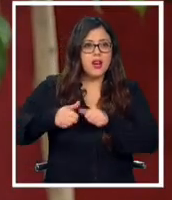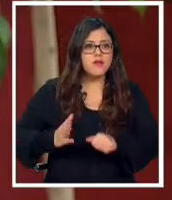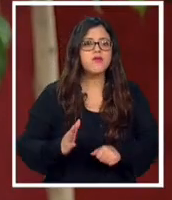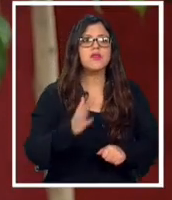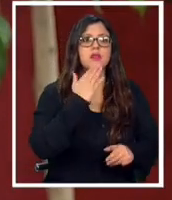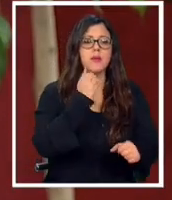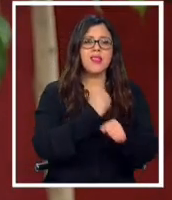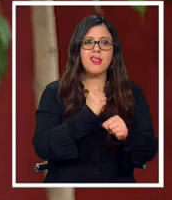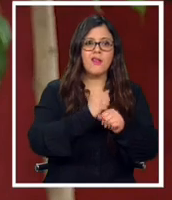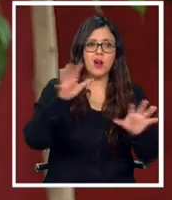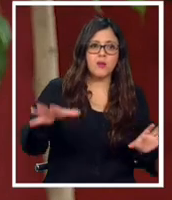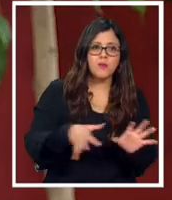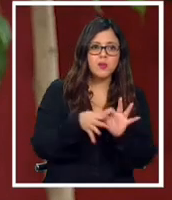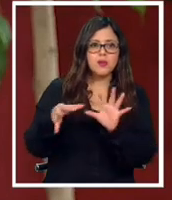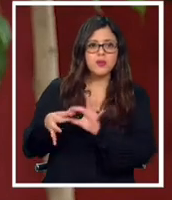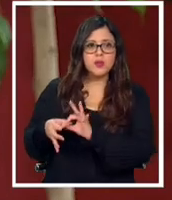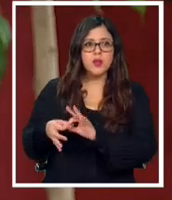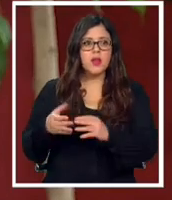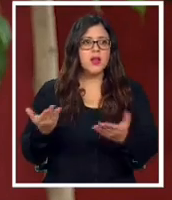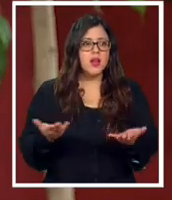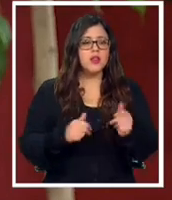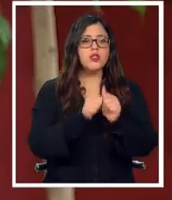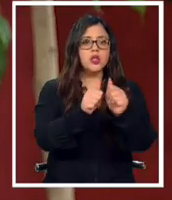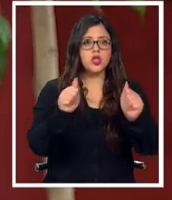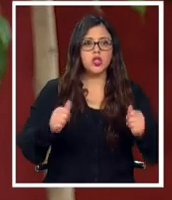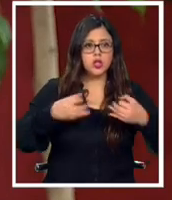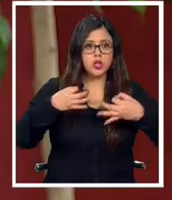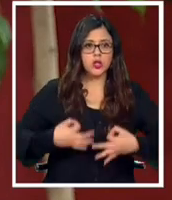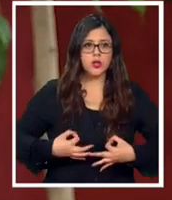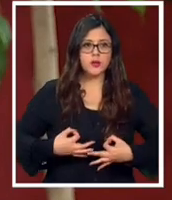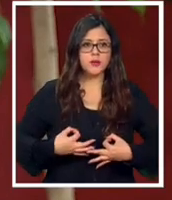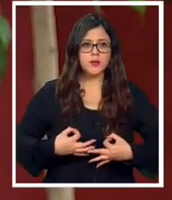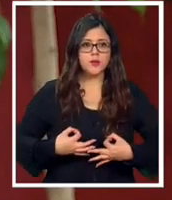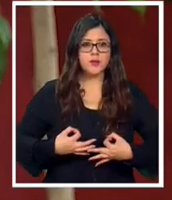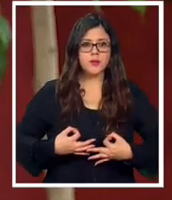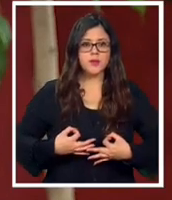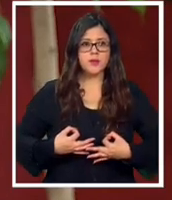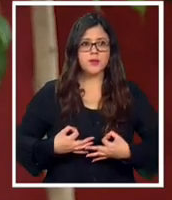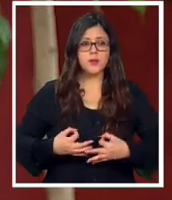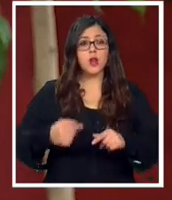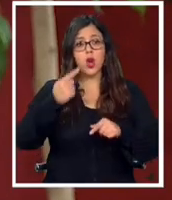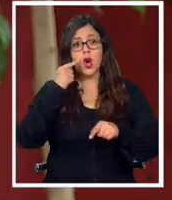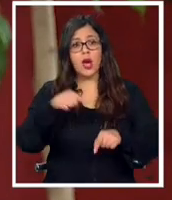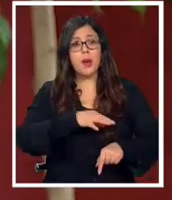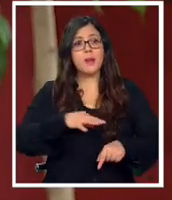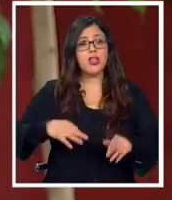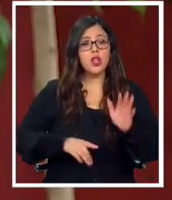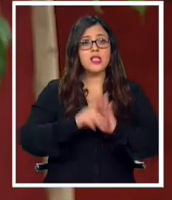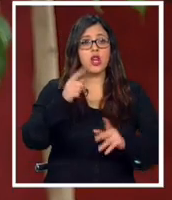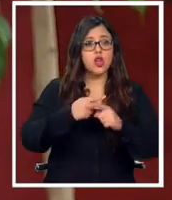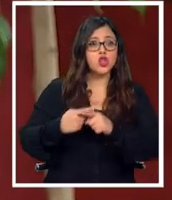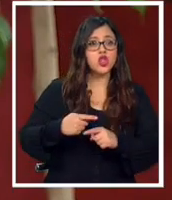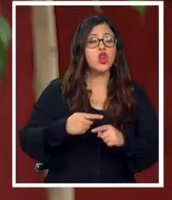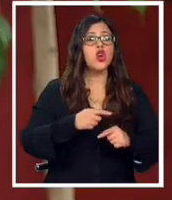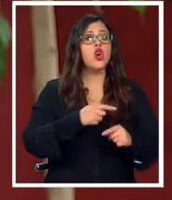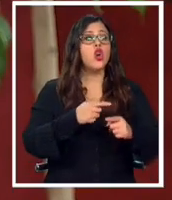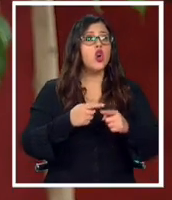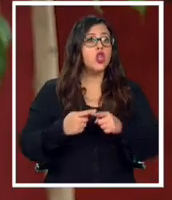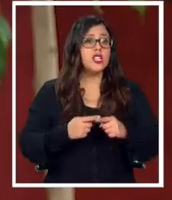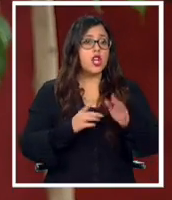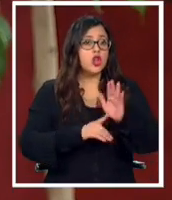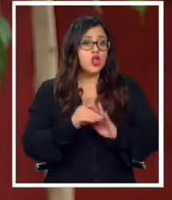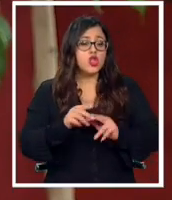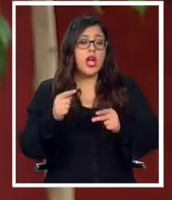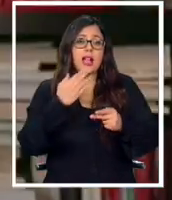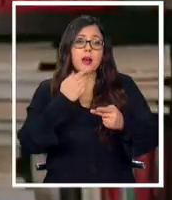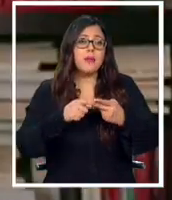hace trabajo colaborativo con las autoridades correspondientes dígase ministerio desarrollo social ministerio de la mujer que ha género y